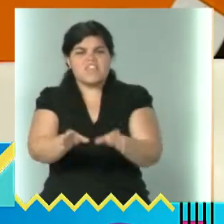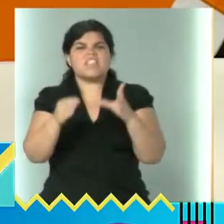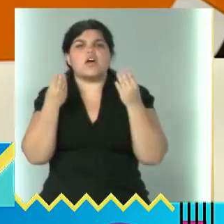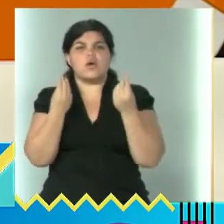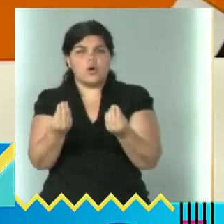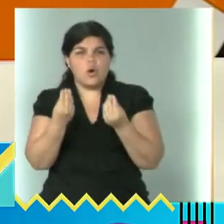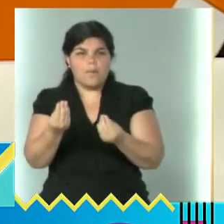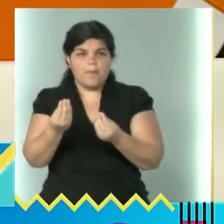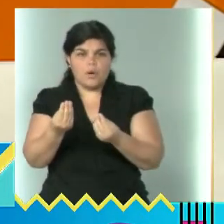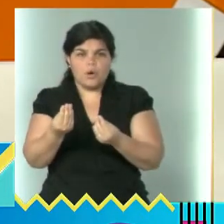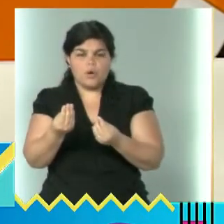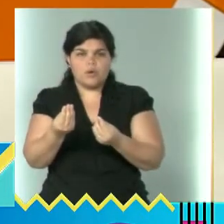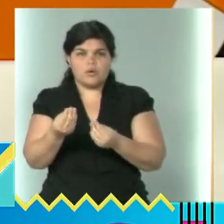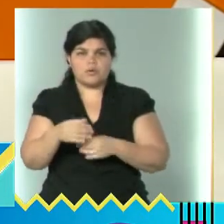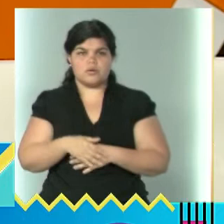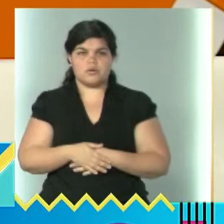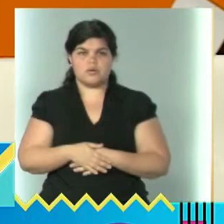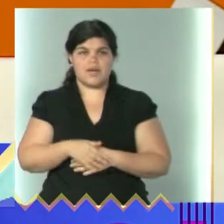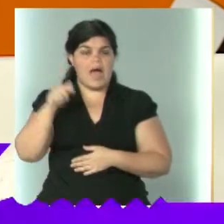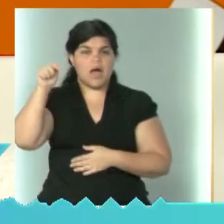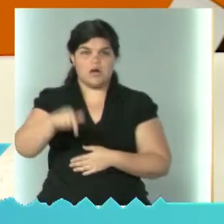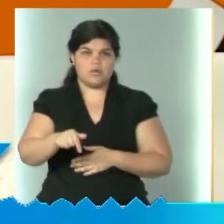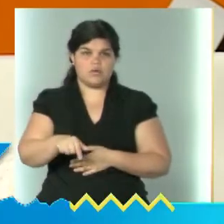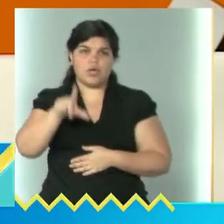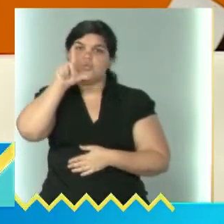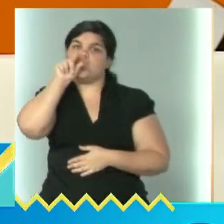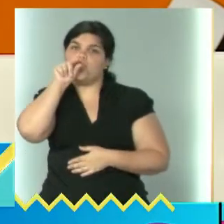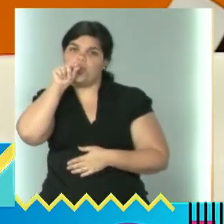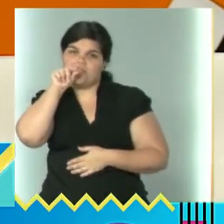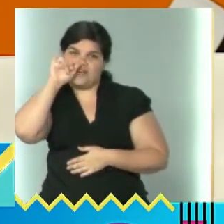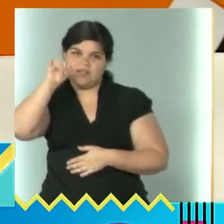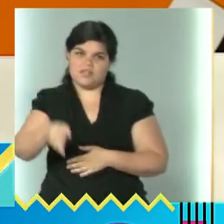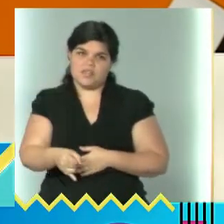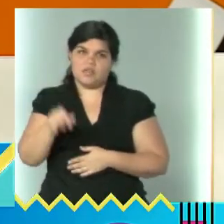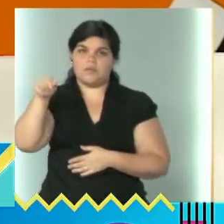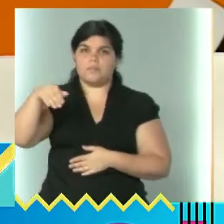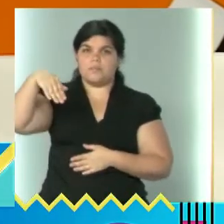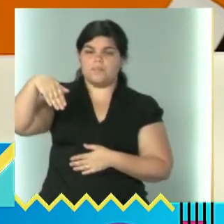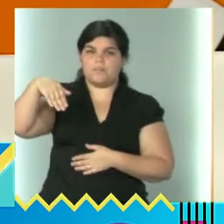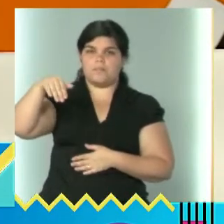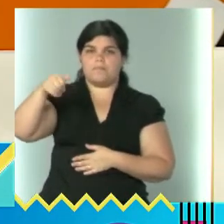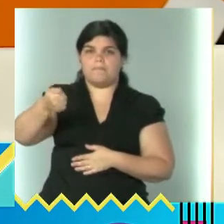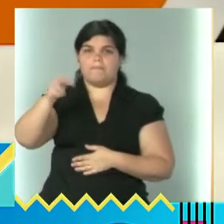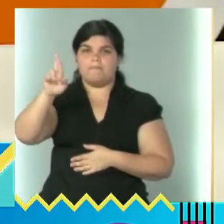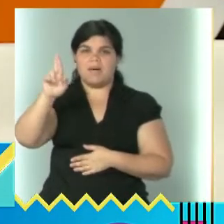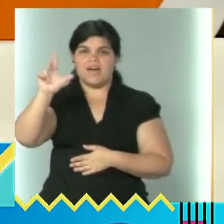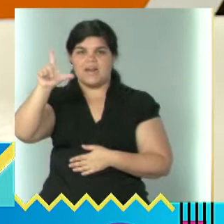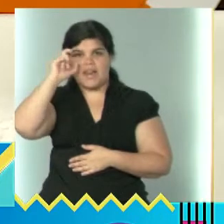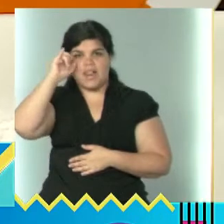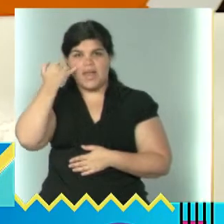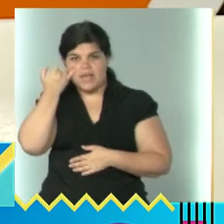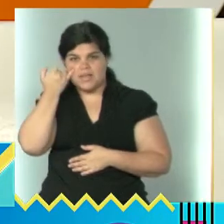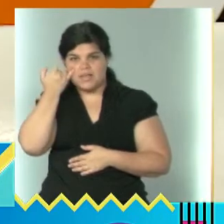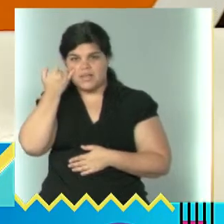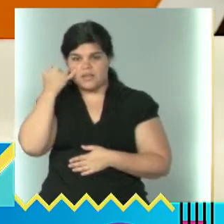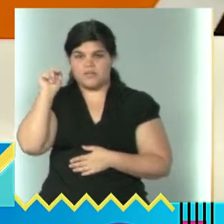ahí. Hay un caso que ahora está en Twitter por todos lados, que es el caso del hijo de Marley. El hijo de Marley, no me acuerdo el nombre,